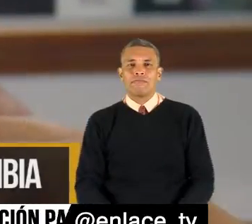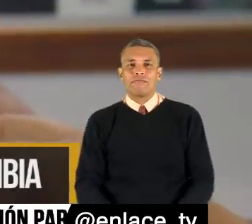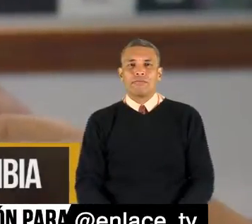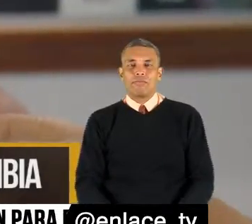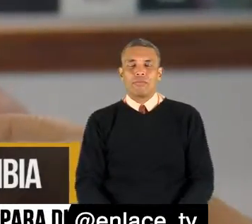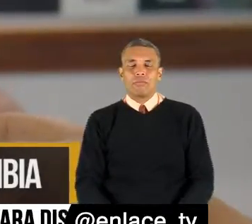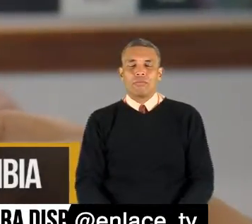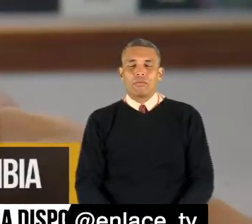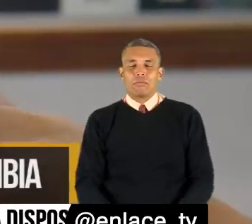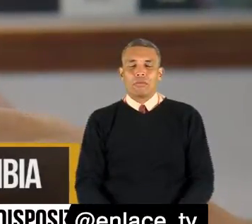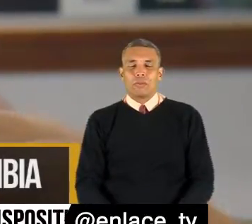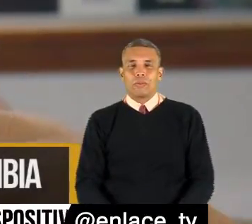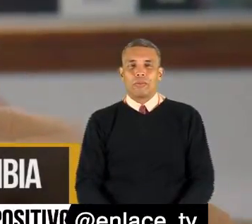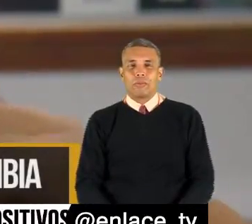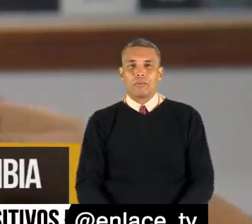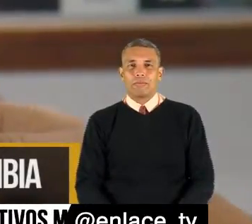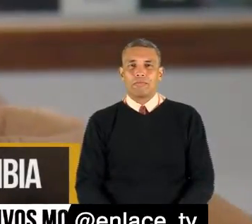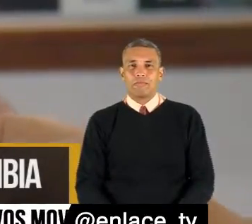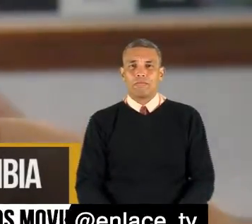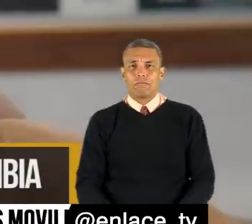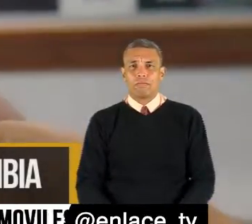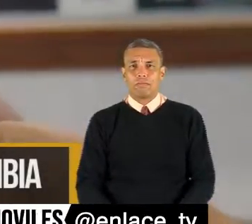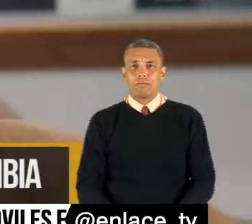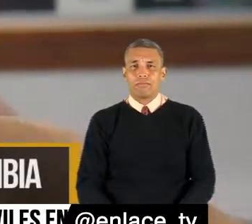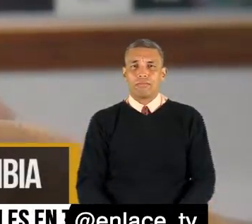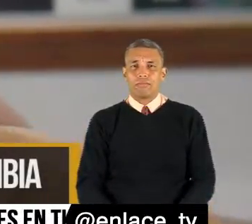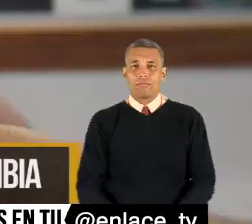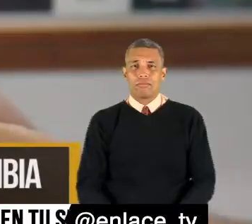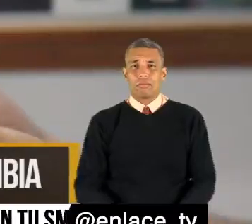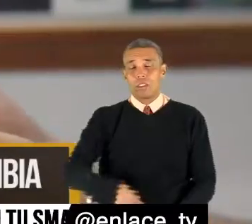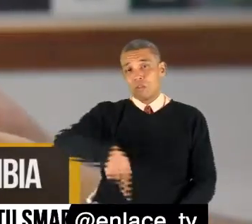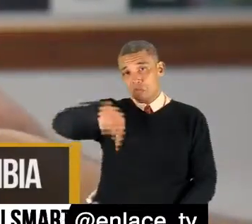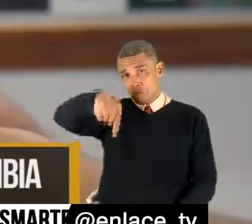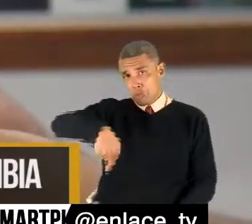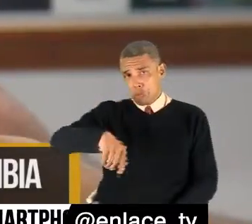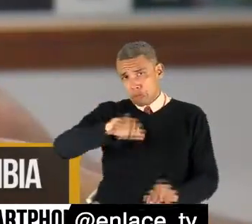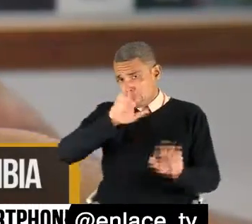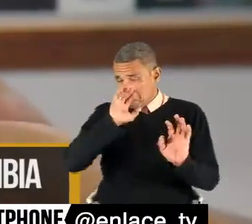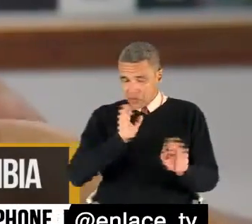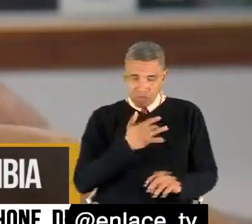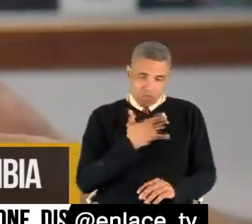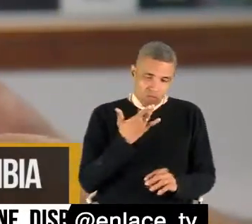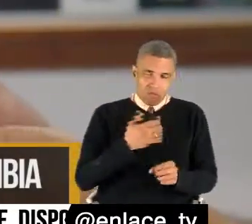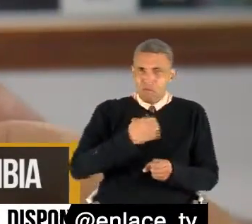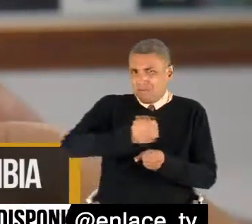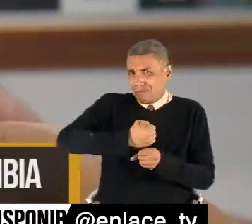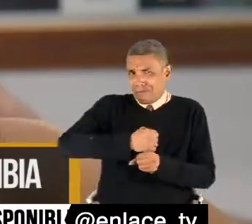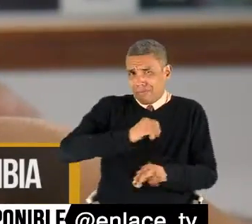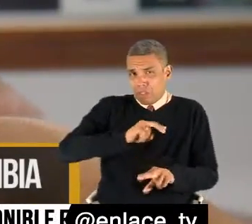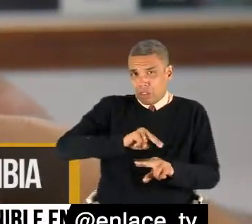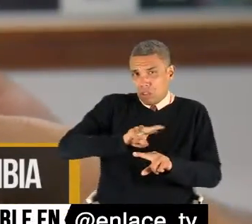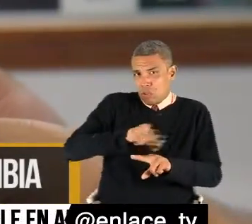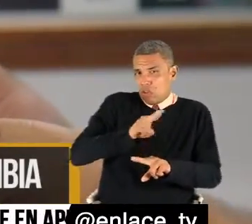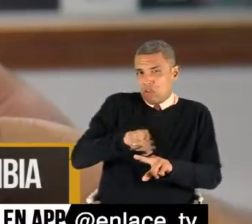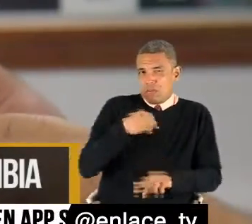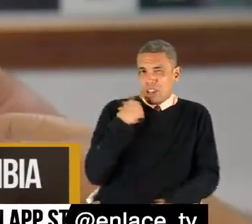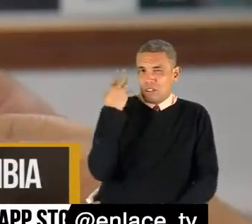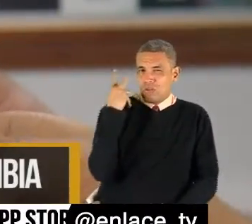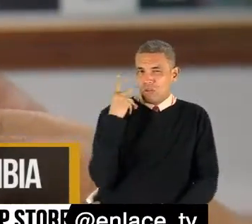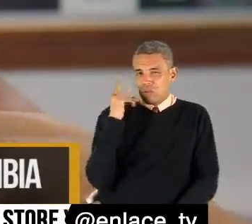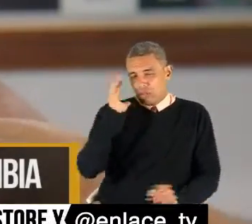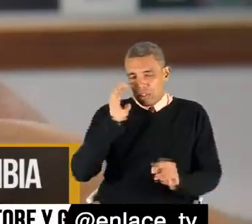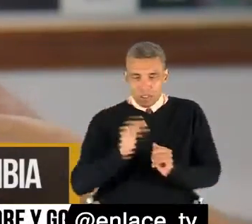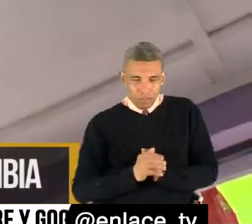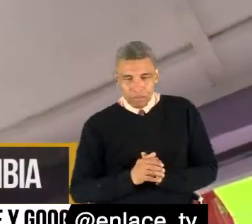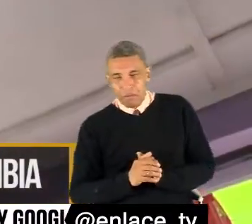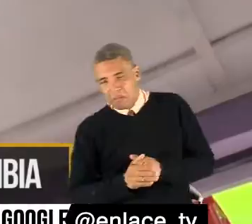pues en el día de hoy nos levantamos con la misma actitud para abrir nuestro negocio y trabajar como lo hemos